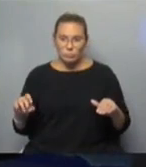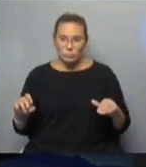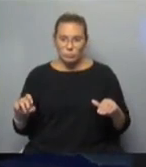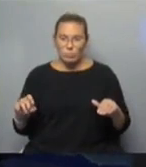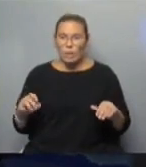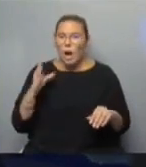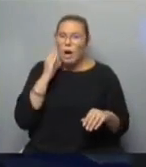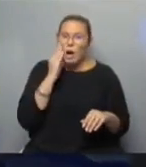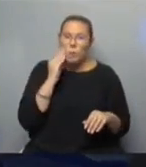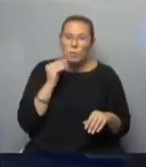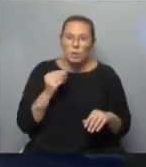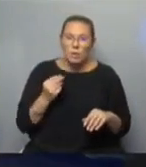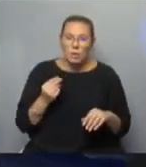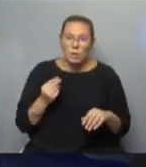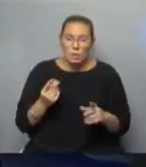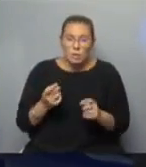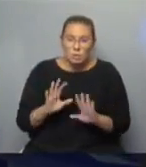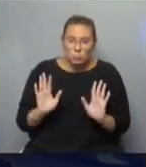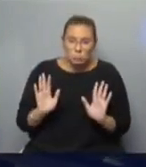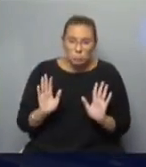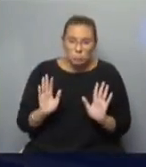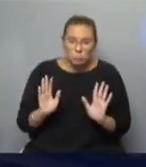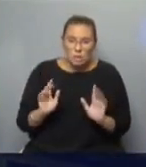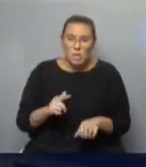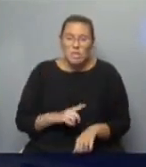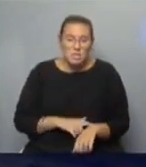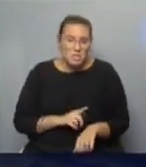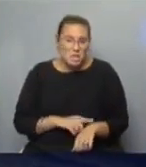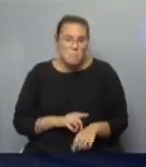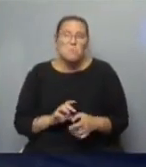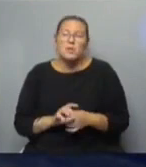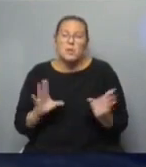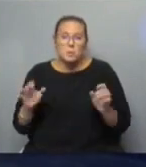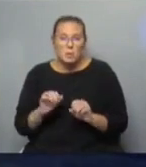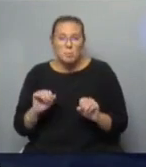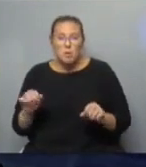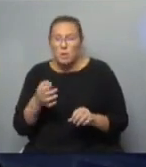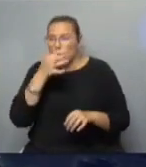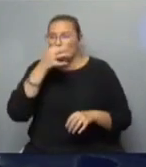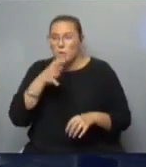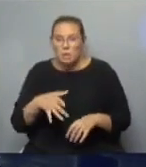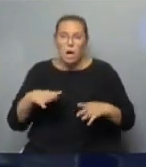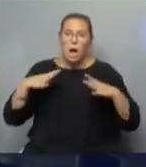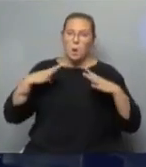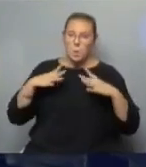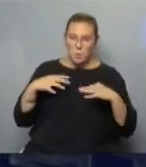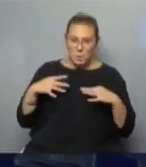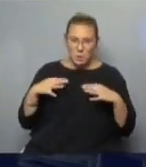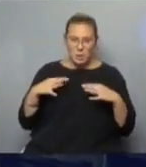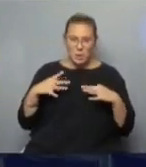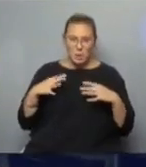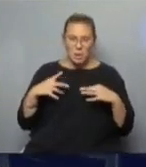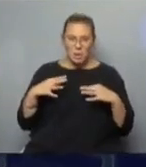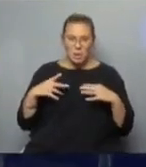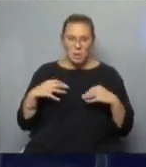Y la abuela no tiene necesidad. Justamente es un tiempo de repente más libre para poder hacer lo que quiere, jubilada, que